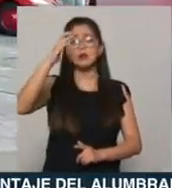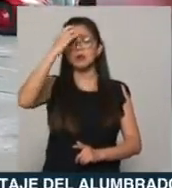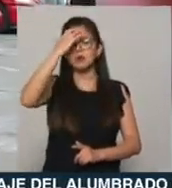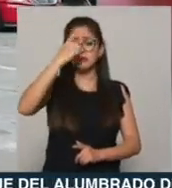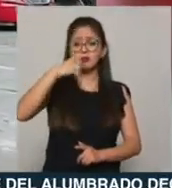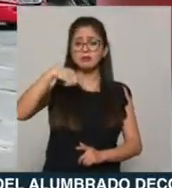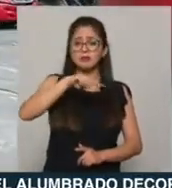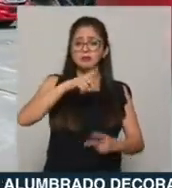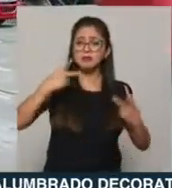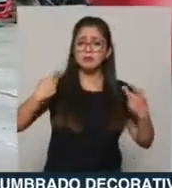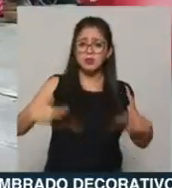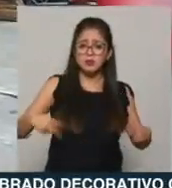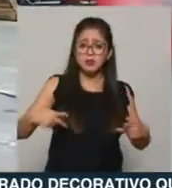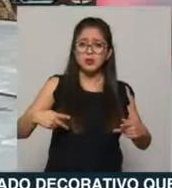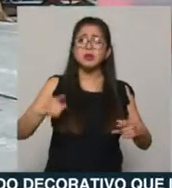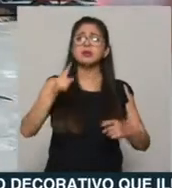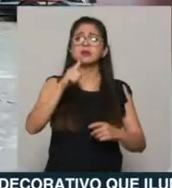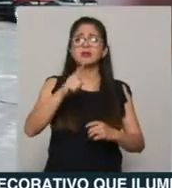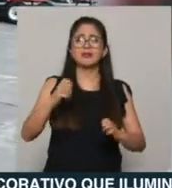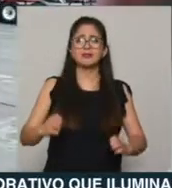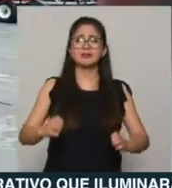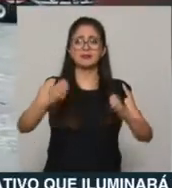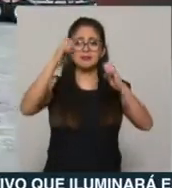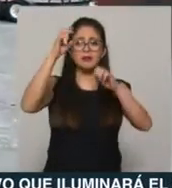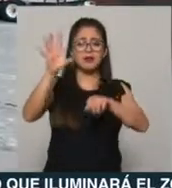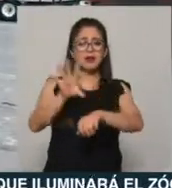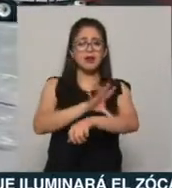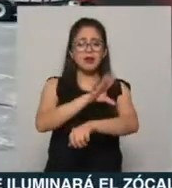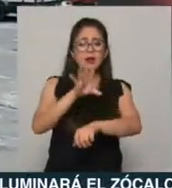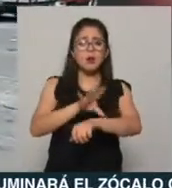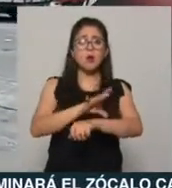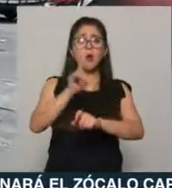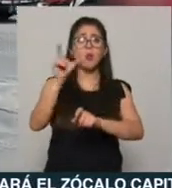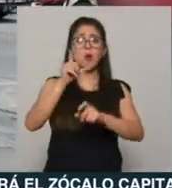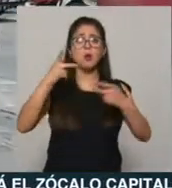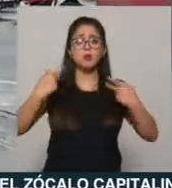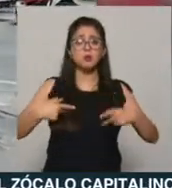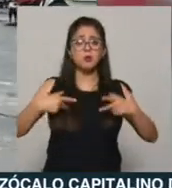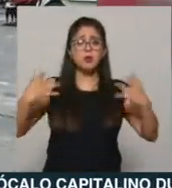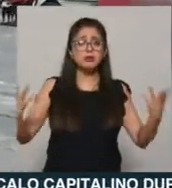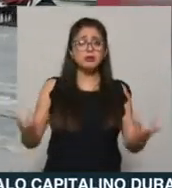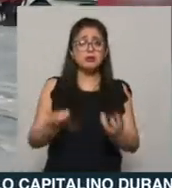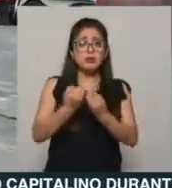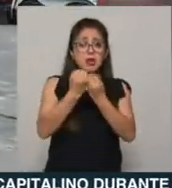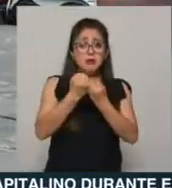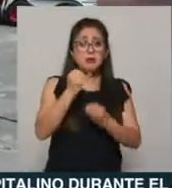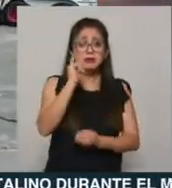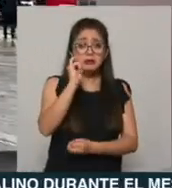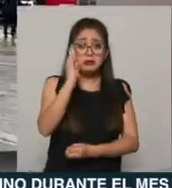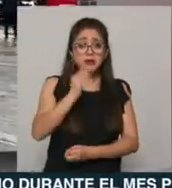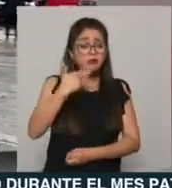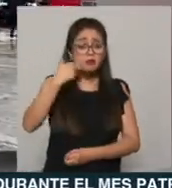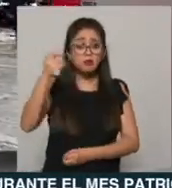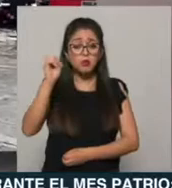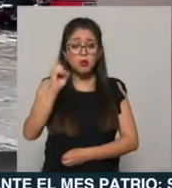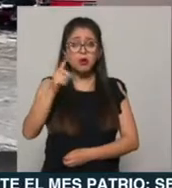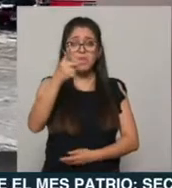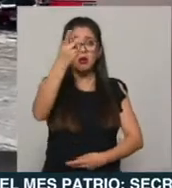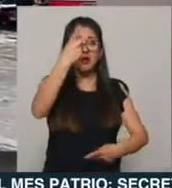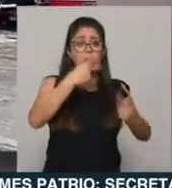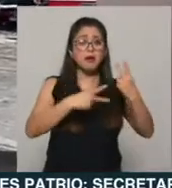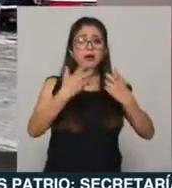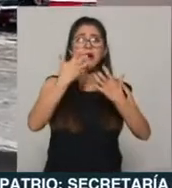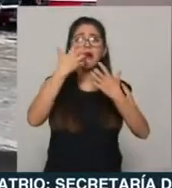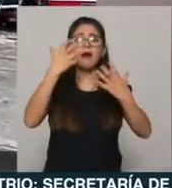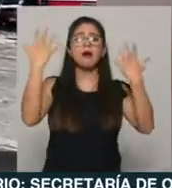bajamos de esa torre, pues los aplausos y los gritos y los abrazos se dejaron ver enseguida, entonces